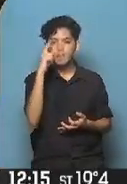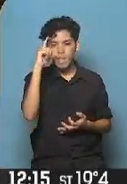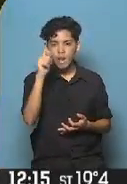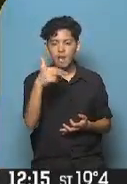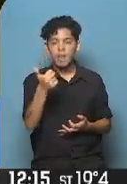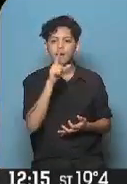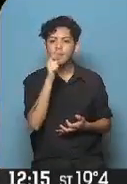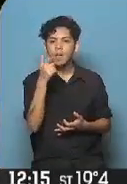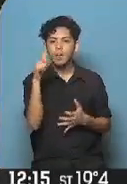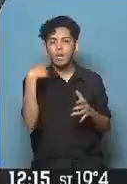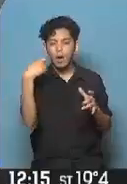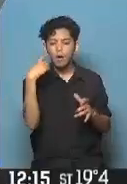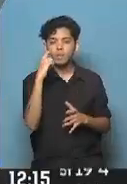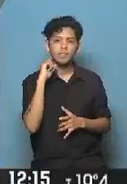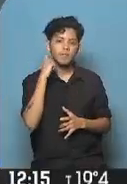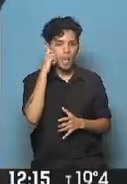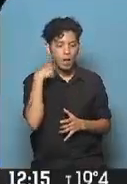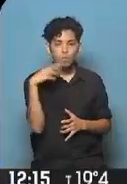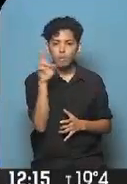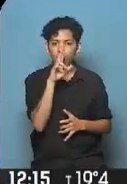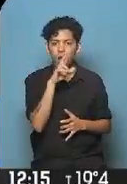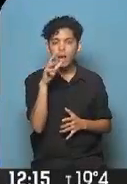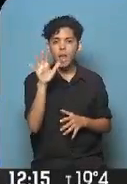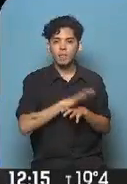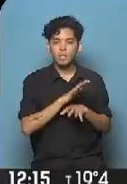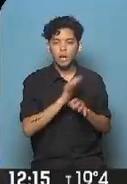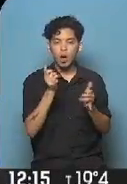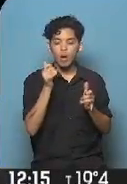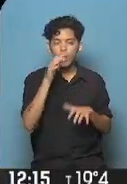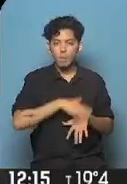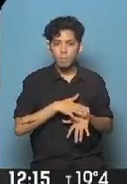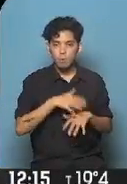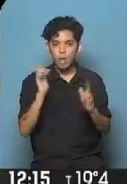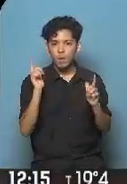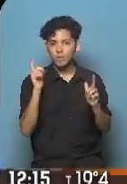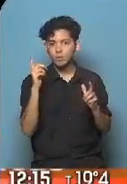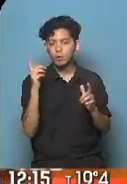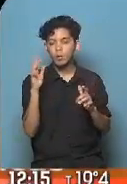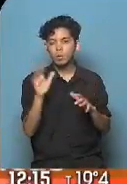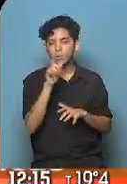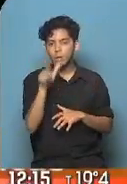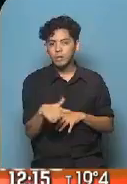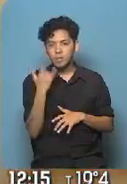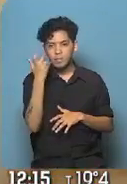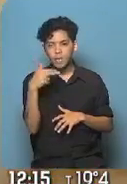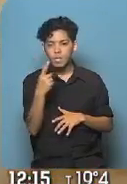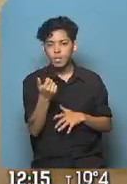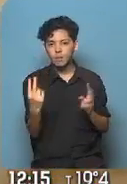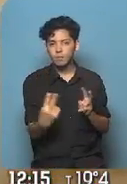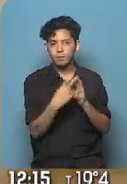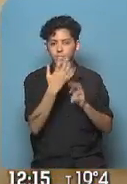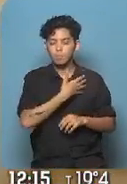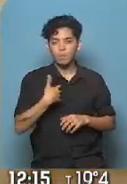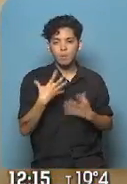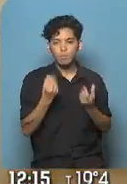tenía 13 años, hoy en día es la actriz joven del momento. Es toda la aventura que hace este personaje, el de Yanka, para reencontrarse con su madre